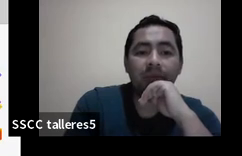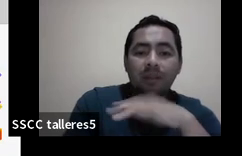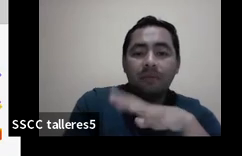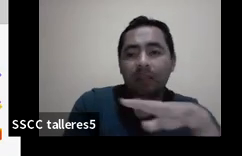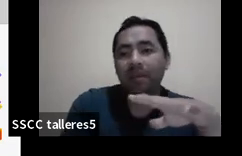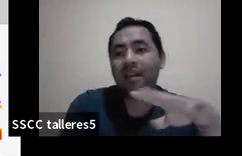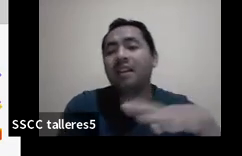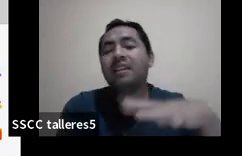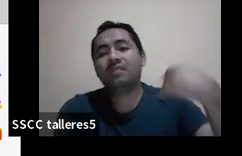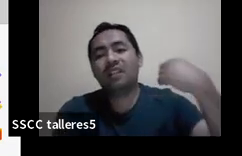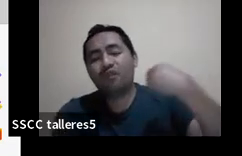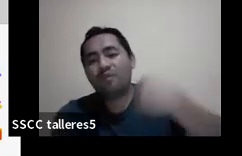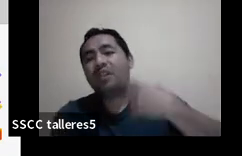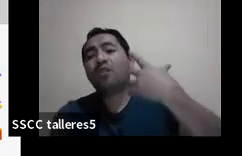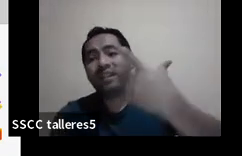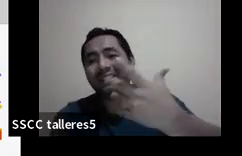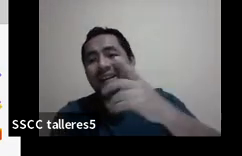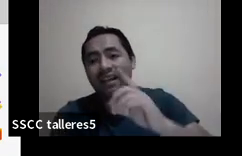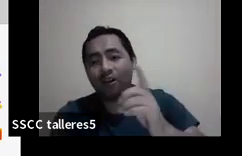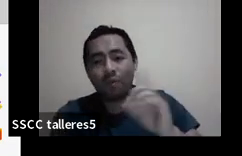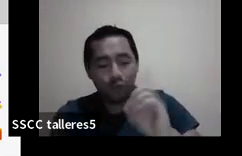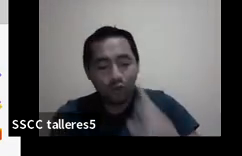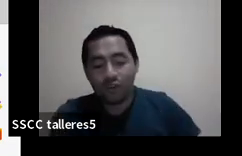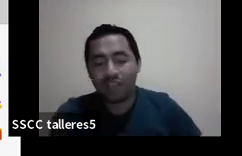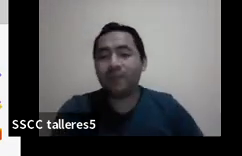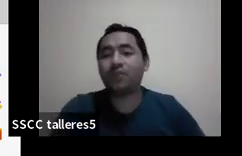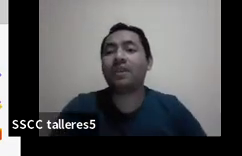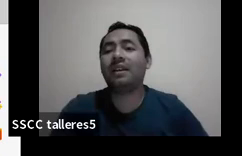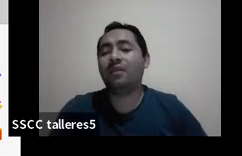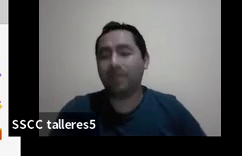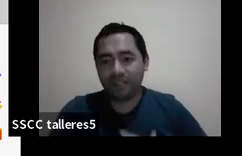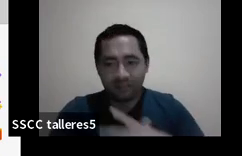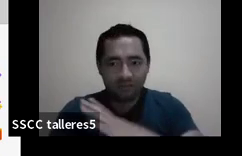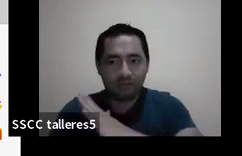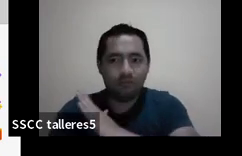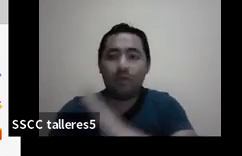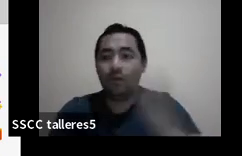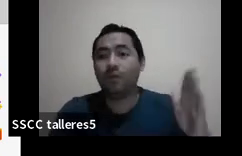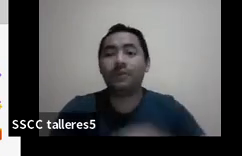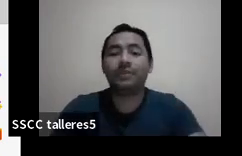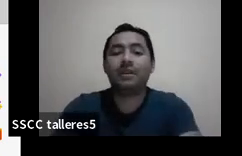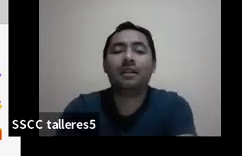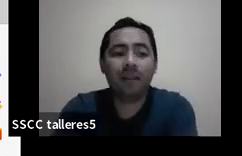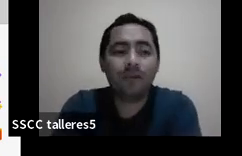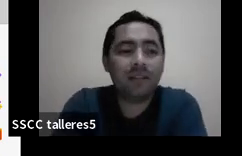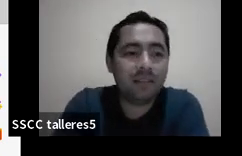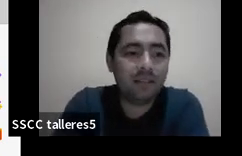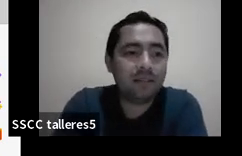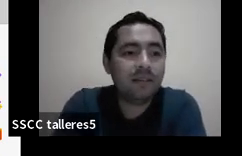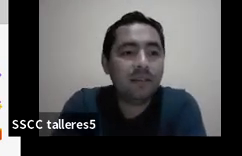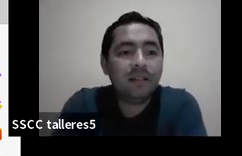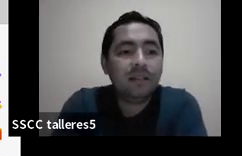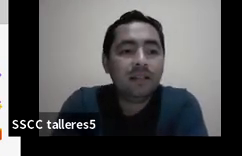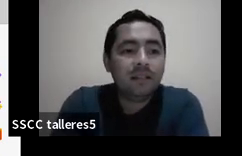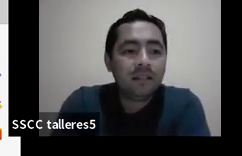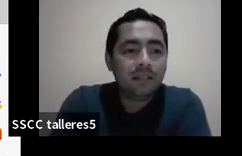A ver, vamos a explicarles la forma incorrecta en cómo no debes usar la lengua de señas, ¿ya? Cómo no debes usar la lengua de